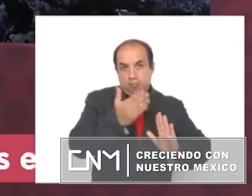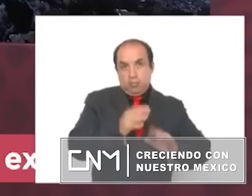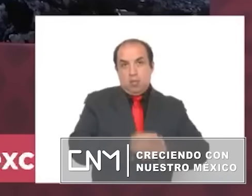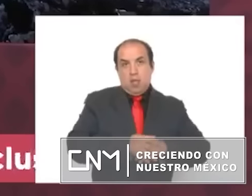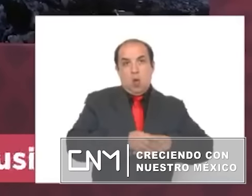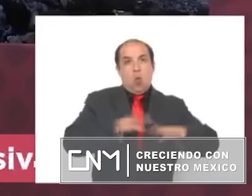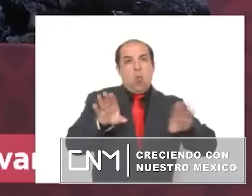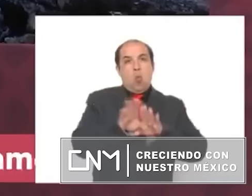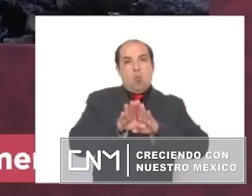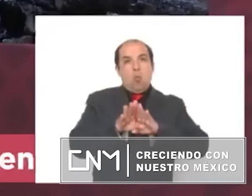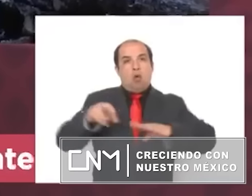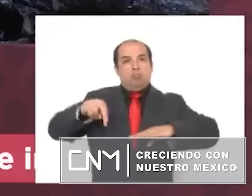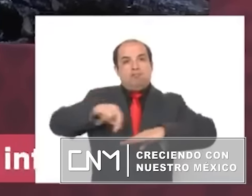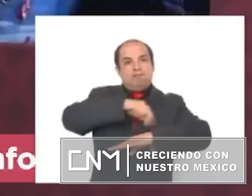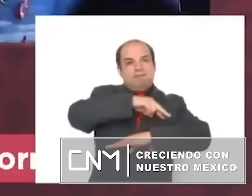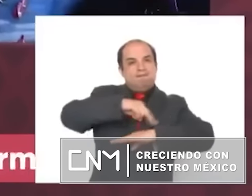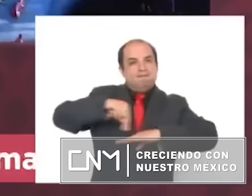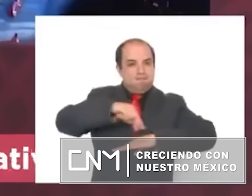pasarela.